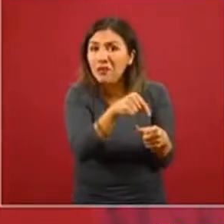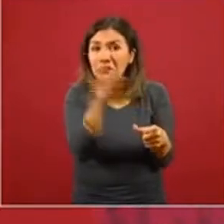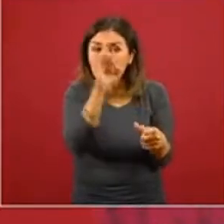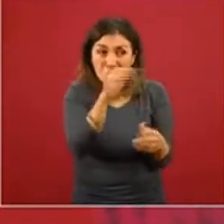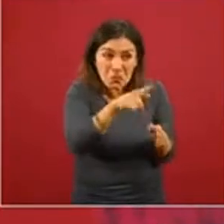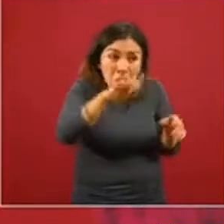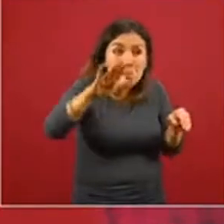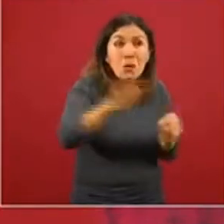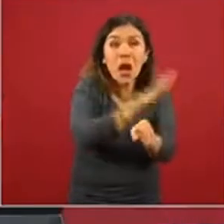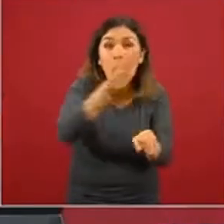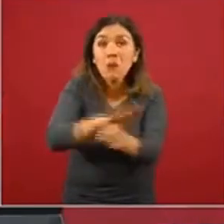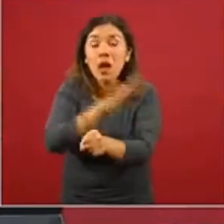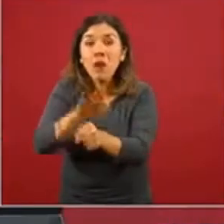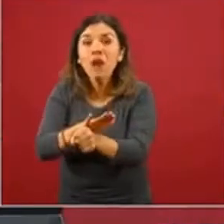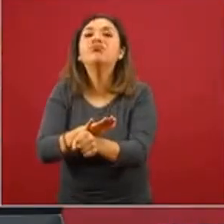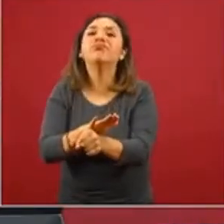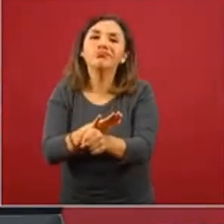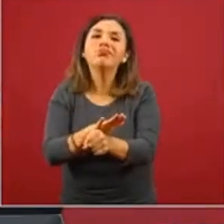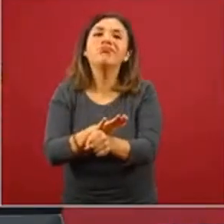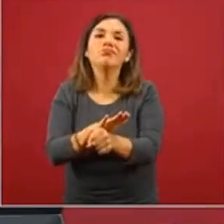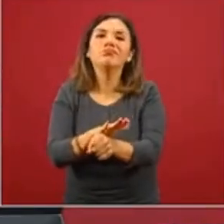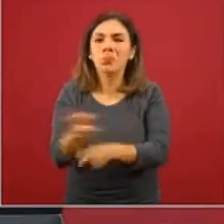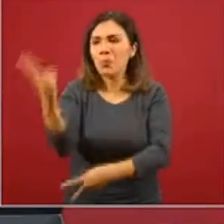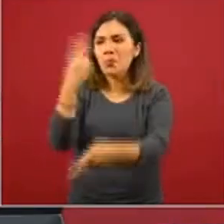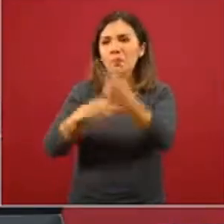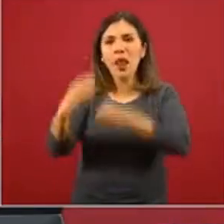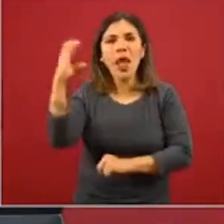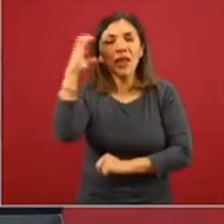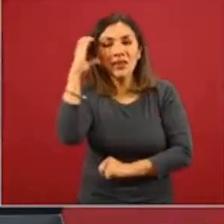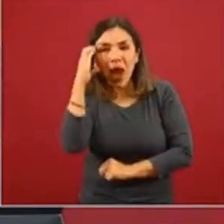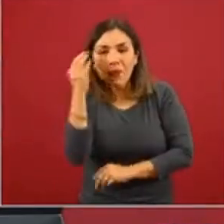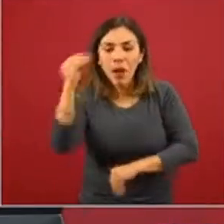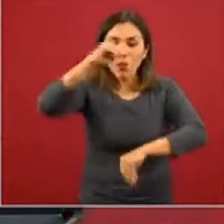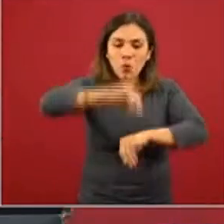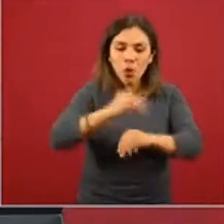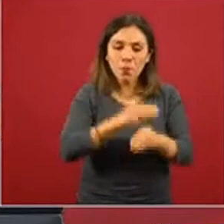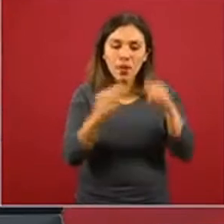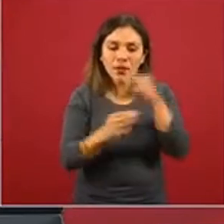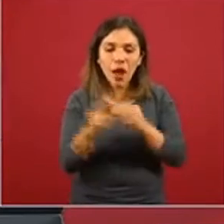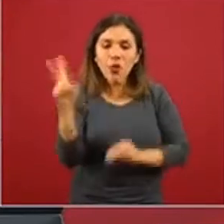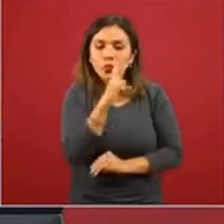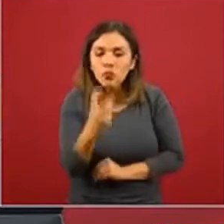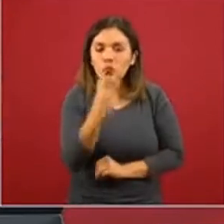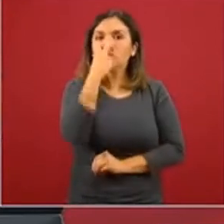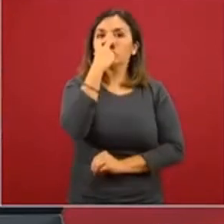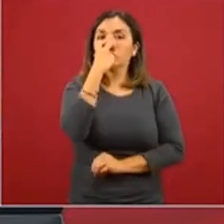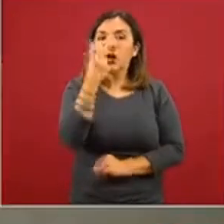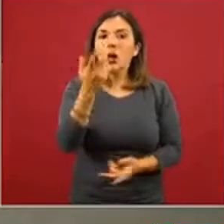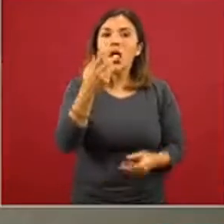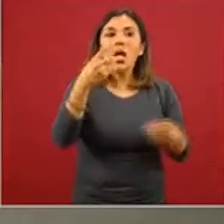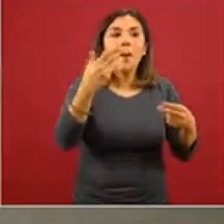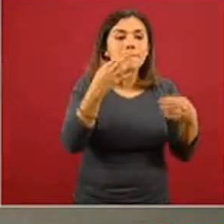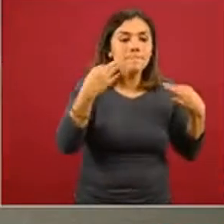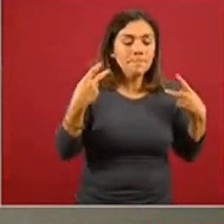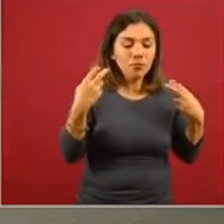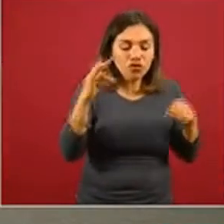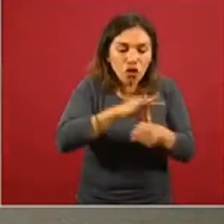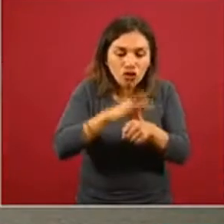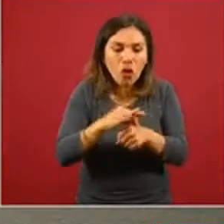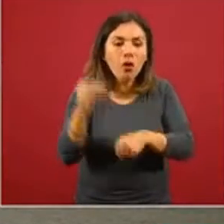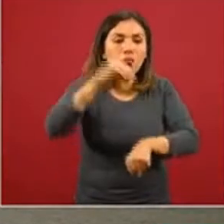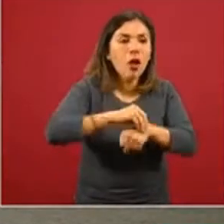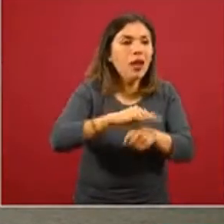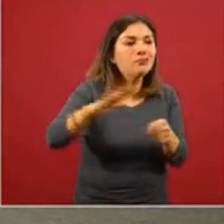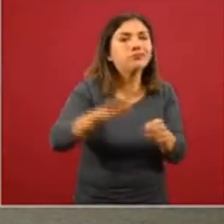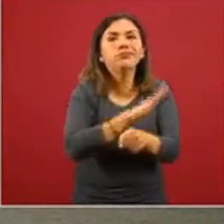entonces llegan las camas, los ventiladores, el personal a saturarse y tiene que